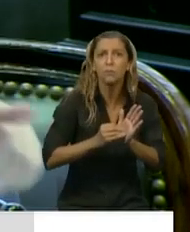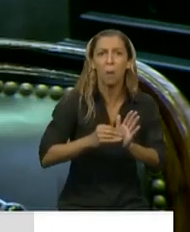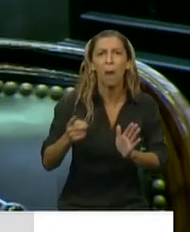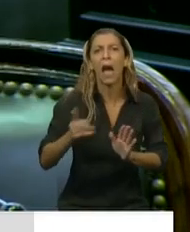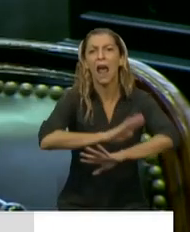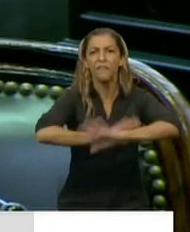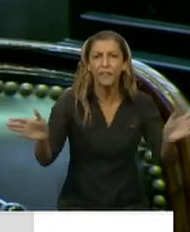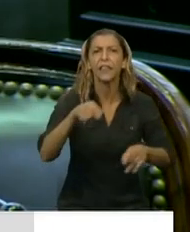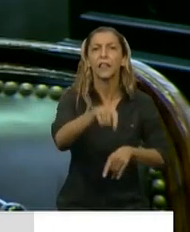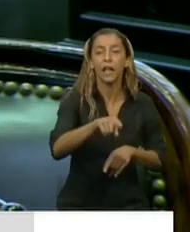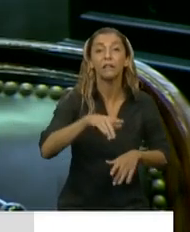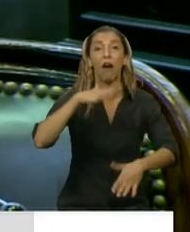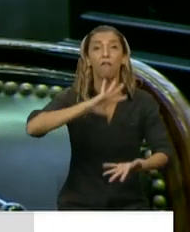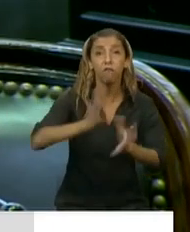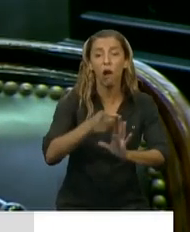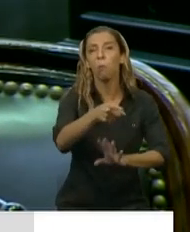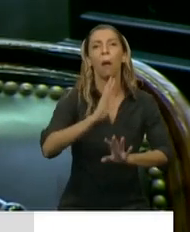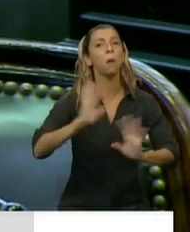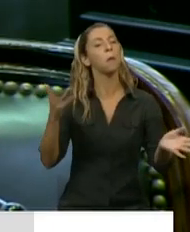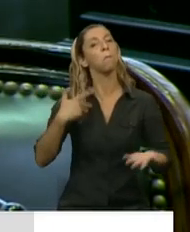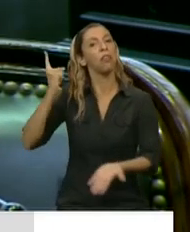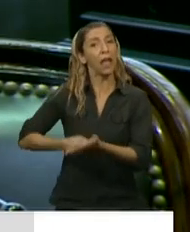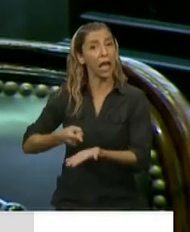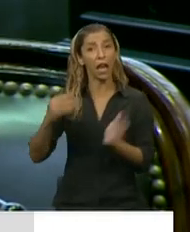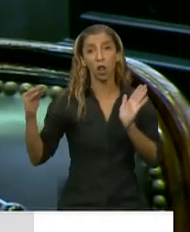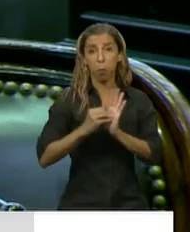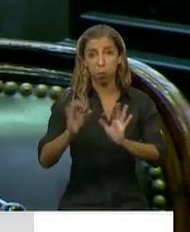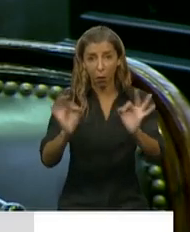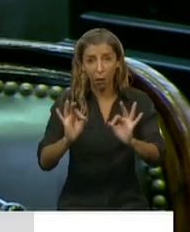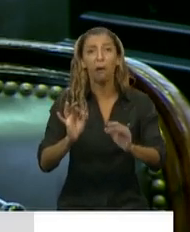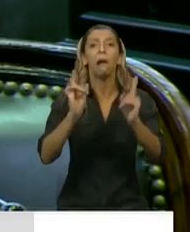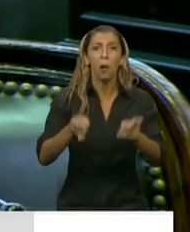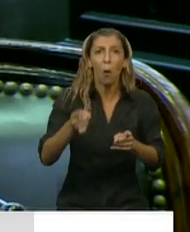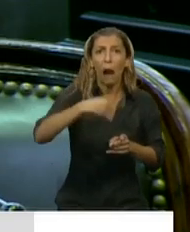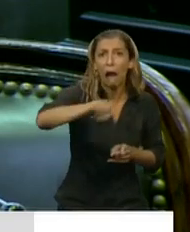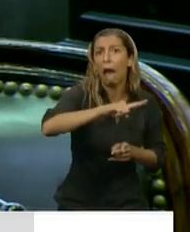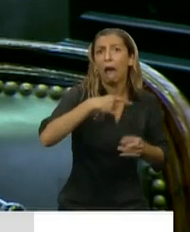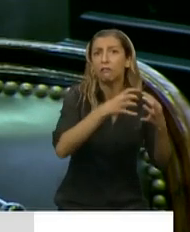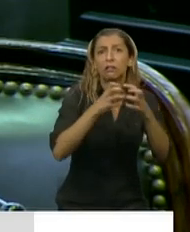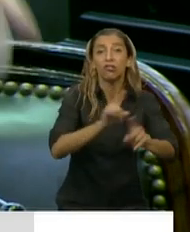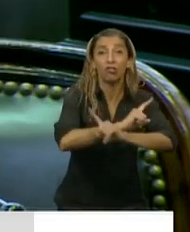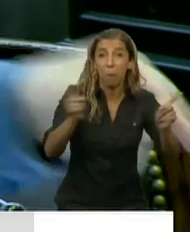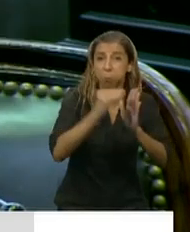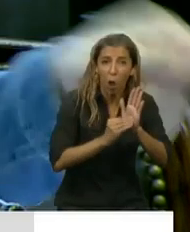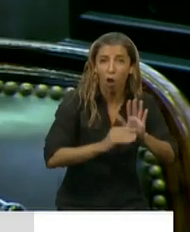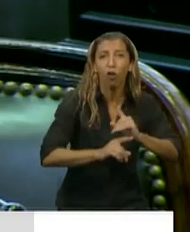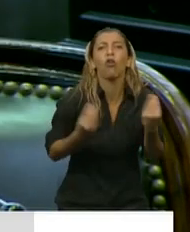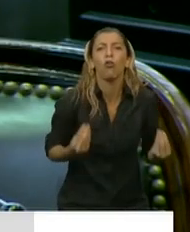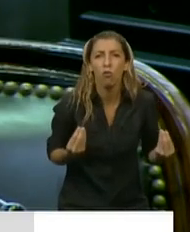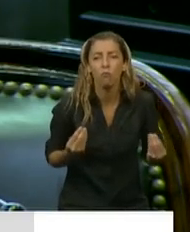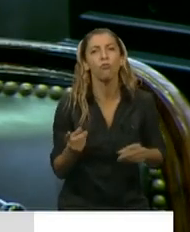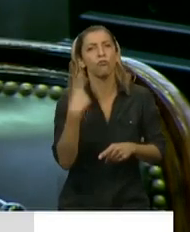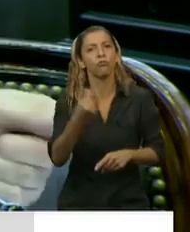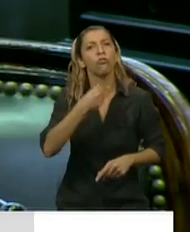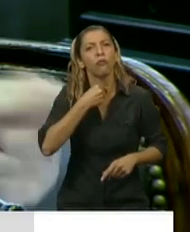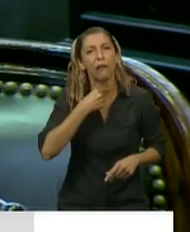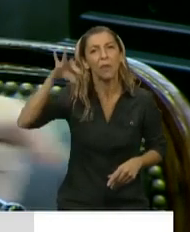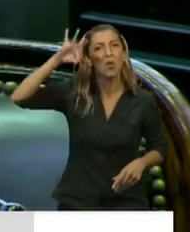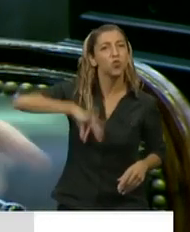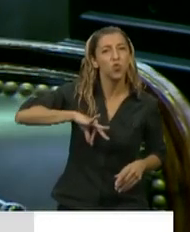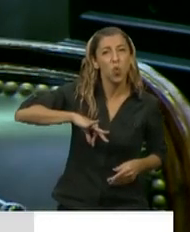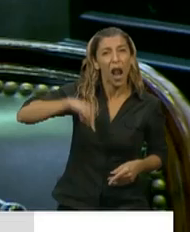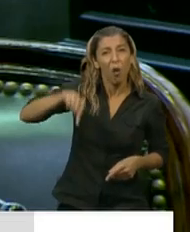proyectos que buscan dar una respuesta, medidas concretas para dar una respuesta a todos esos sectores y hubo una negativa cerrada